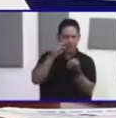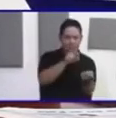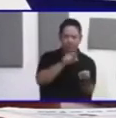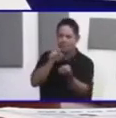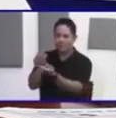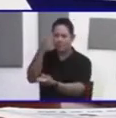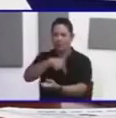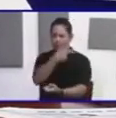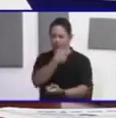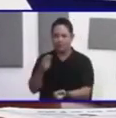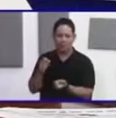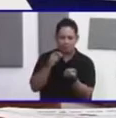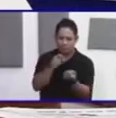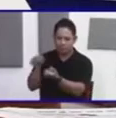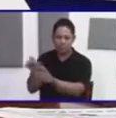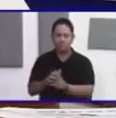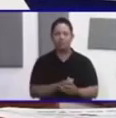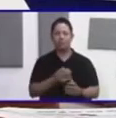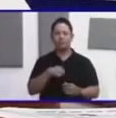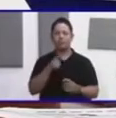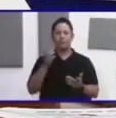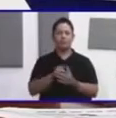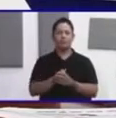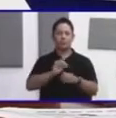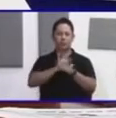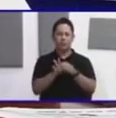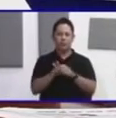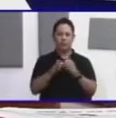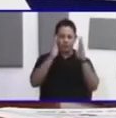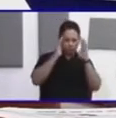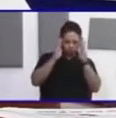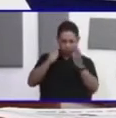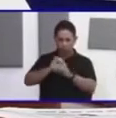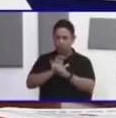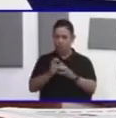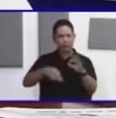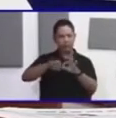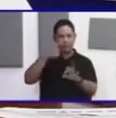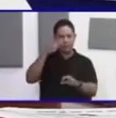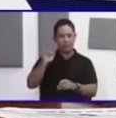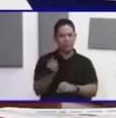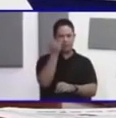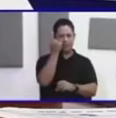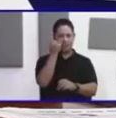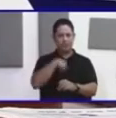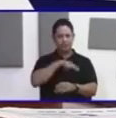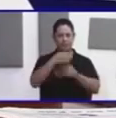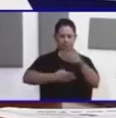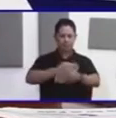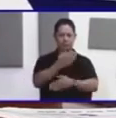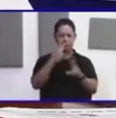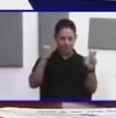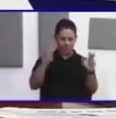hemos trasladado para atender la pandemia de coronavirus COVID-19 para que podamos avanzar en esto. ¿Cómo ha estado